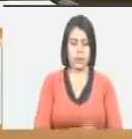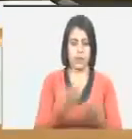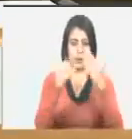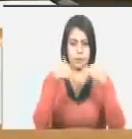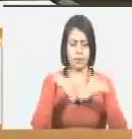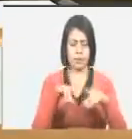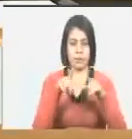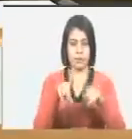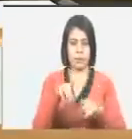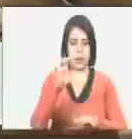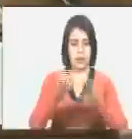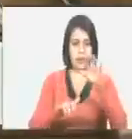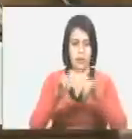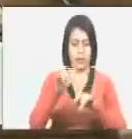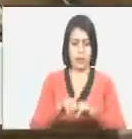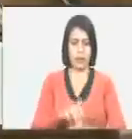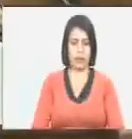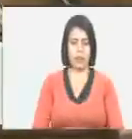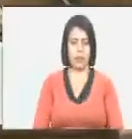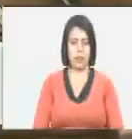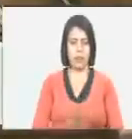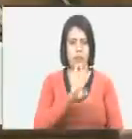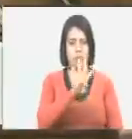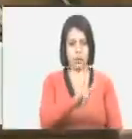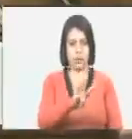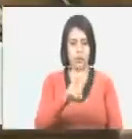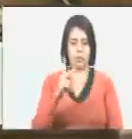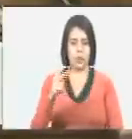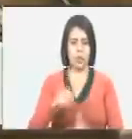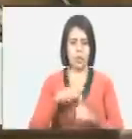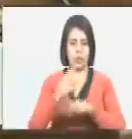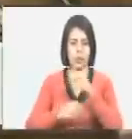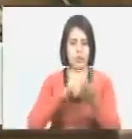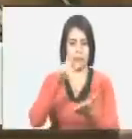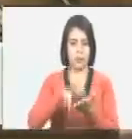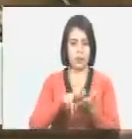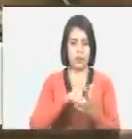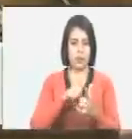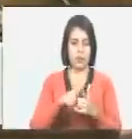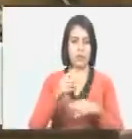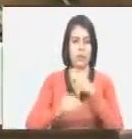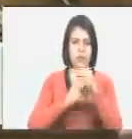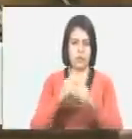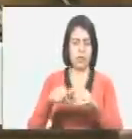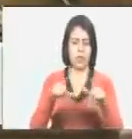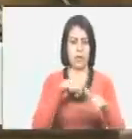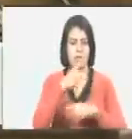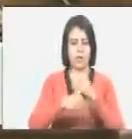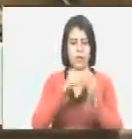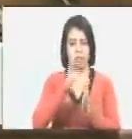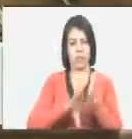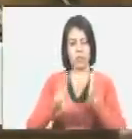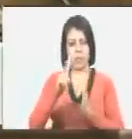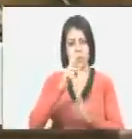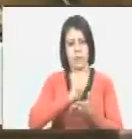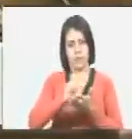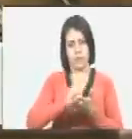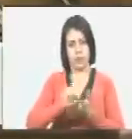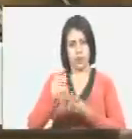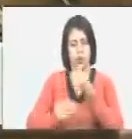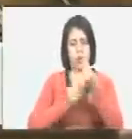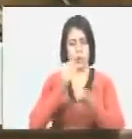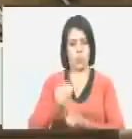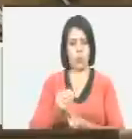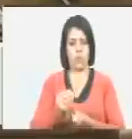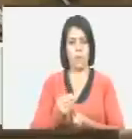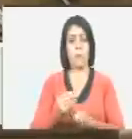Siguiente punto, ciudadana secretaria. Cuadragésimo segundo. Se propone aprobar sin modificación la denominación del capítulo 2, quedando redactado de la manera